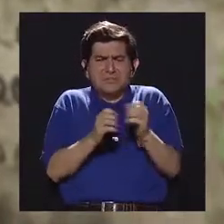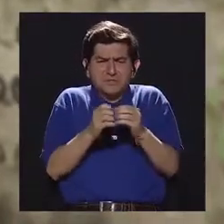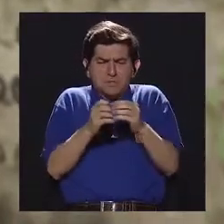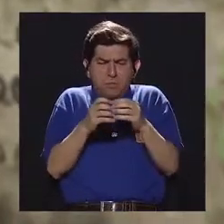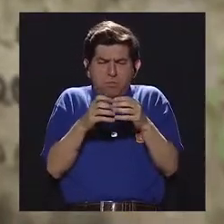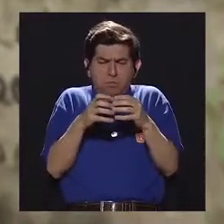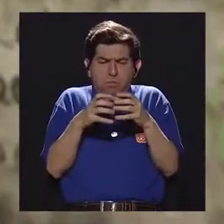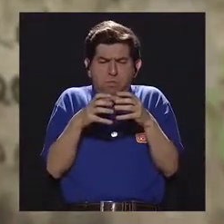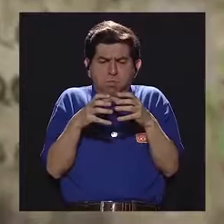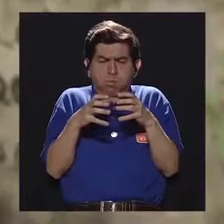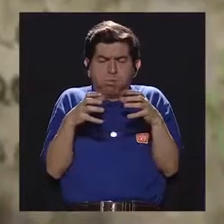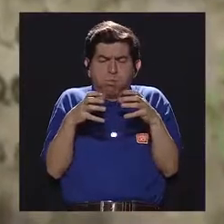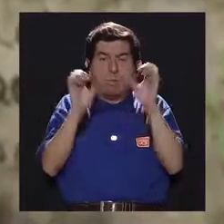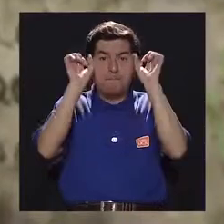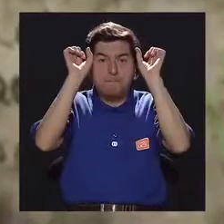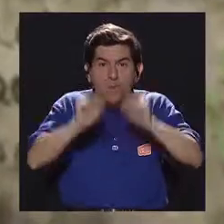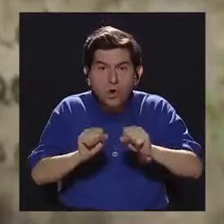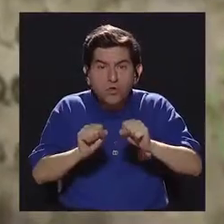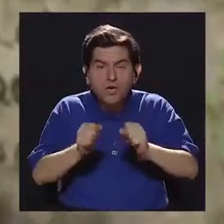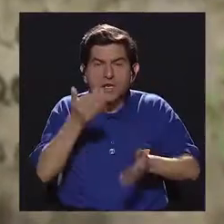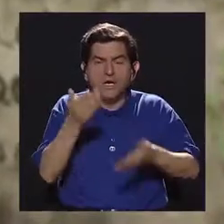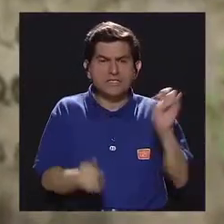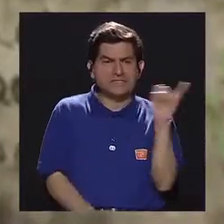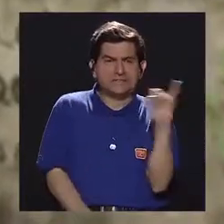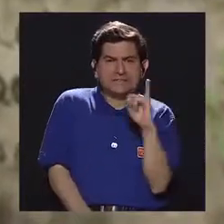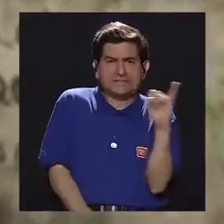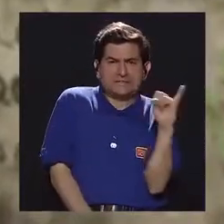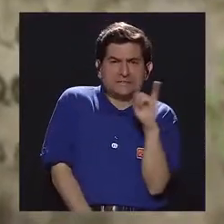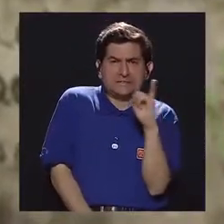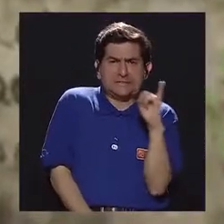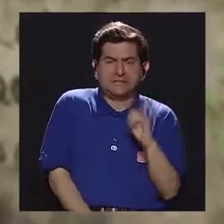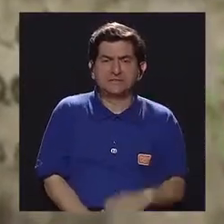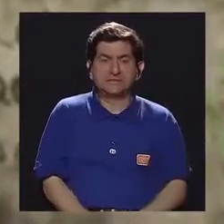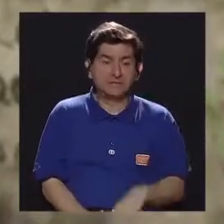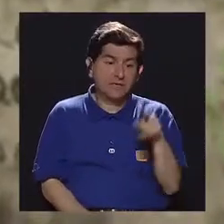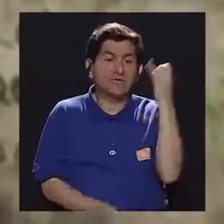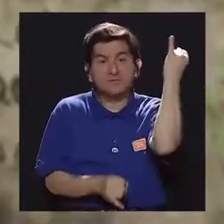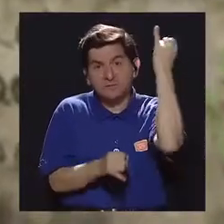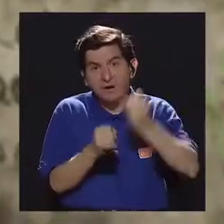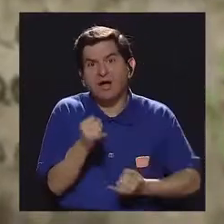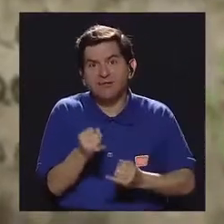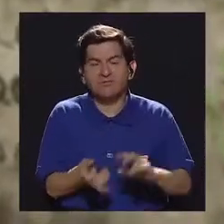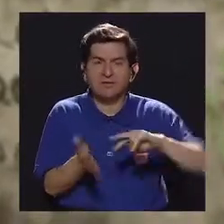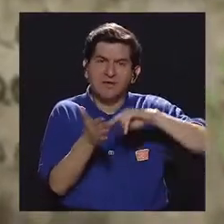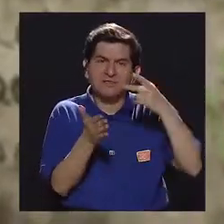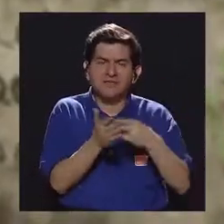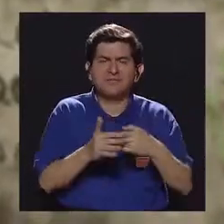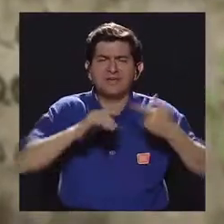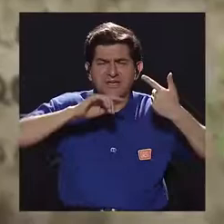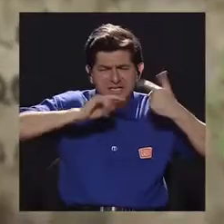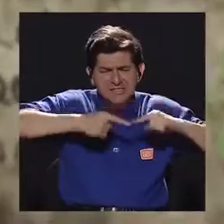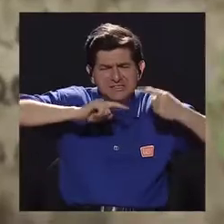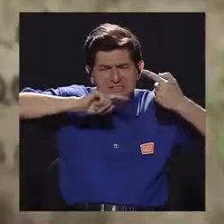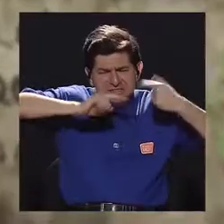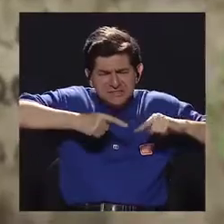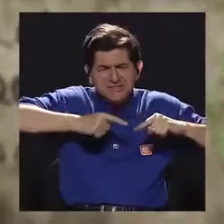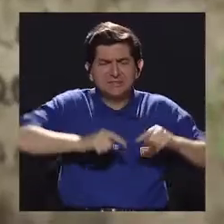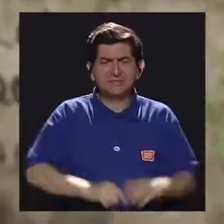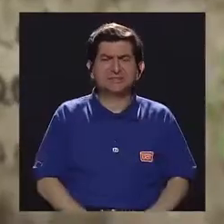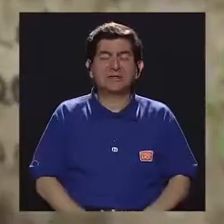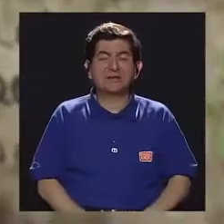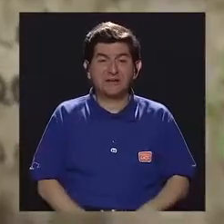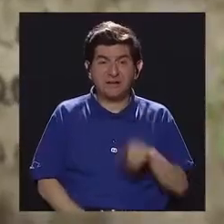procesos inflamatorios que pueden llevar a procesos infecciosos, que son los que finalmente, digamos, generan ese dolor y esa molestia